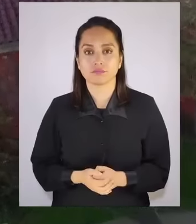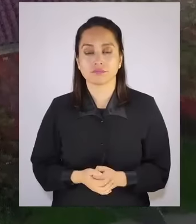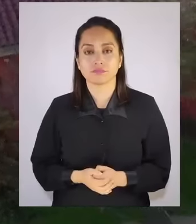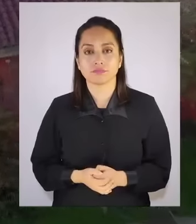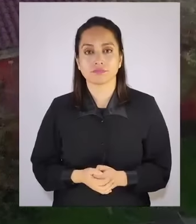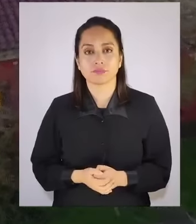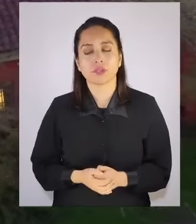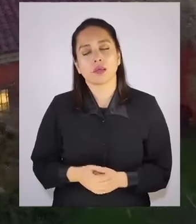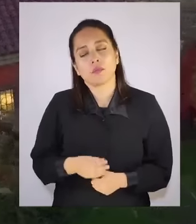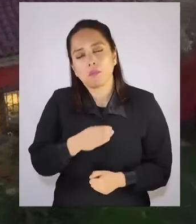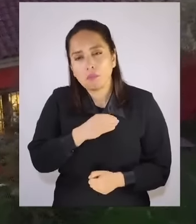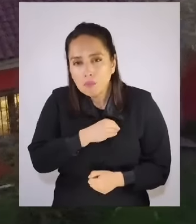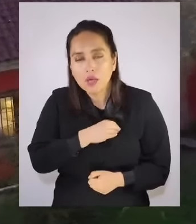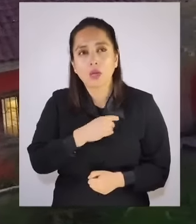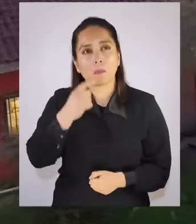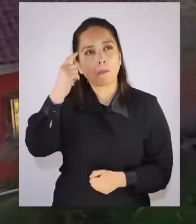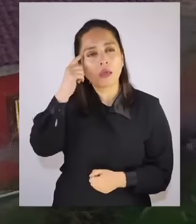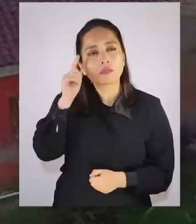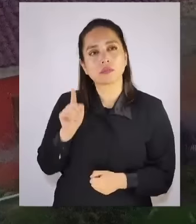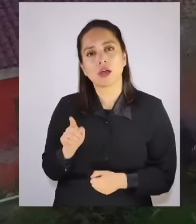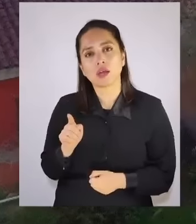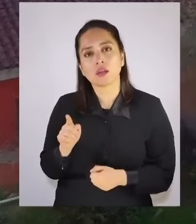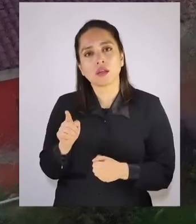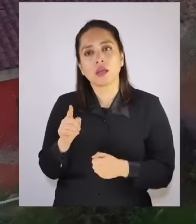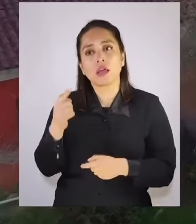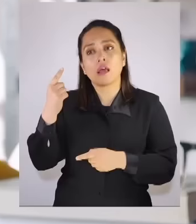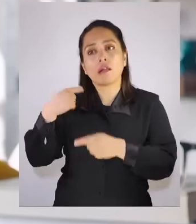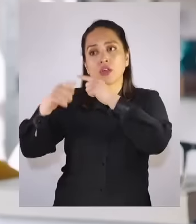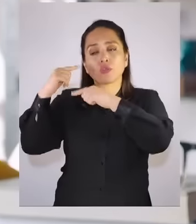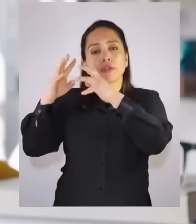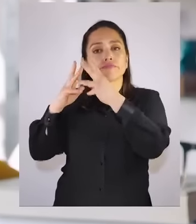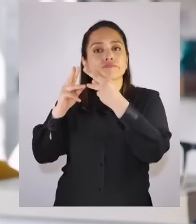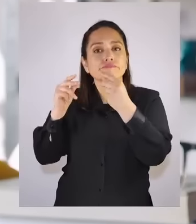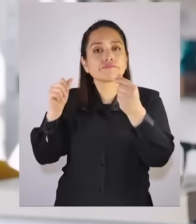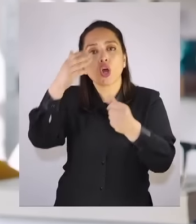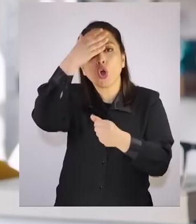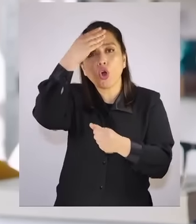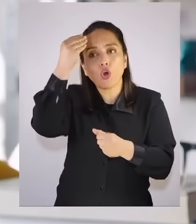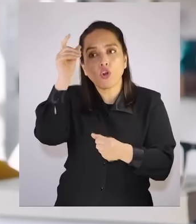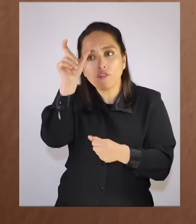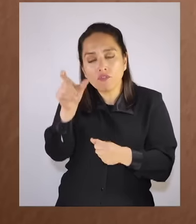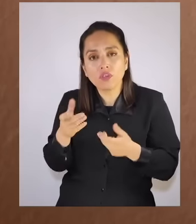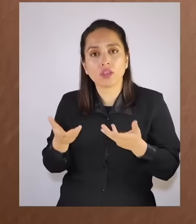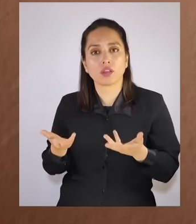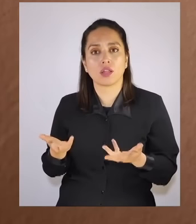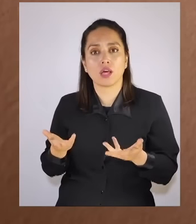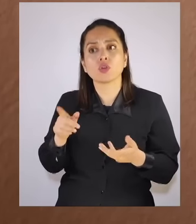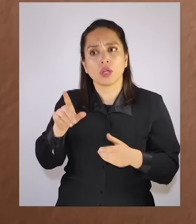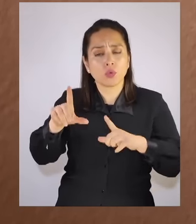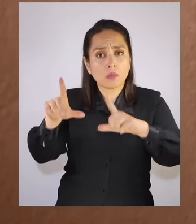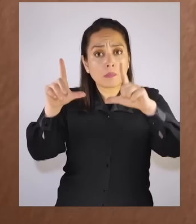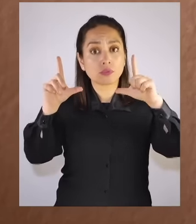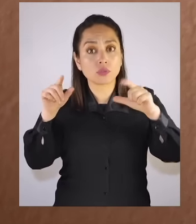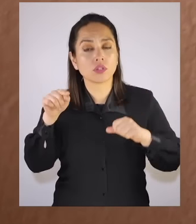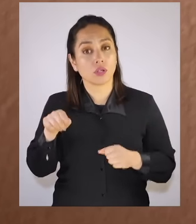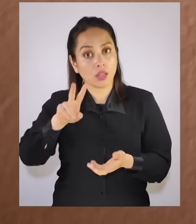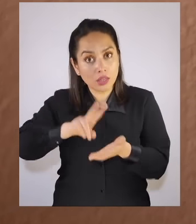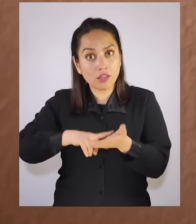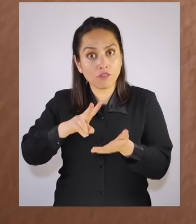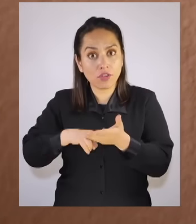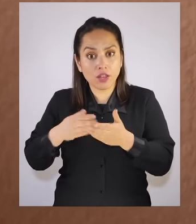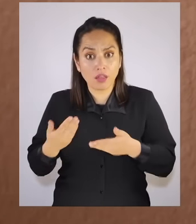Es triste pensar que simplemente se diluyó en la historia y fue olvidado, a pesar de que es un personaje que